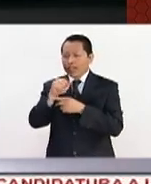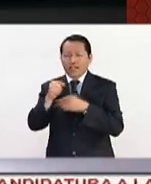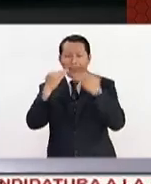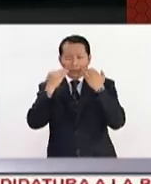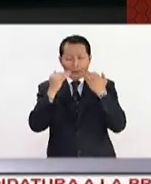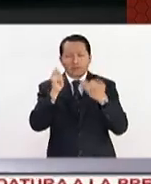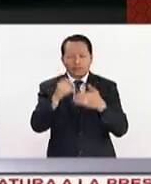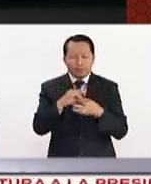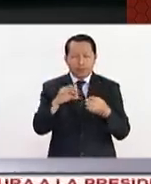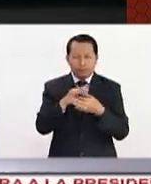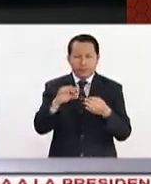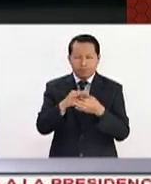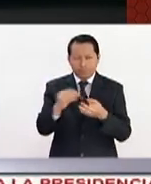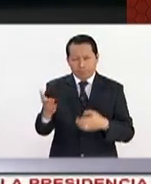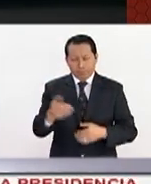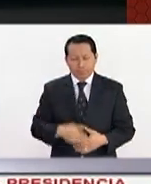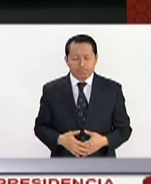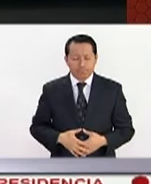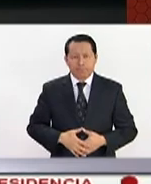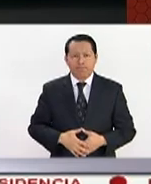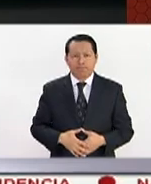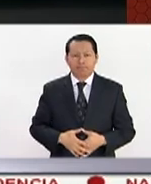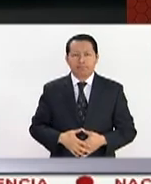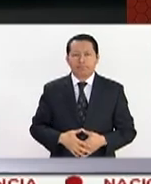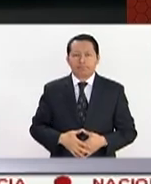ahí y esta es su crónica. Gilberto.